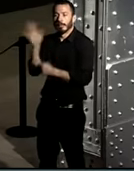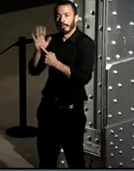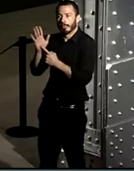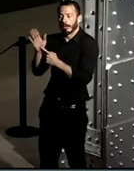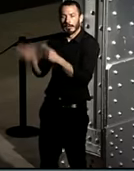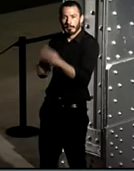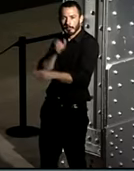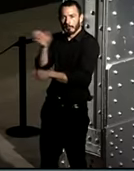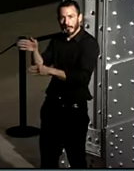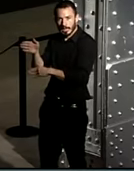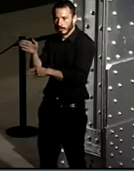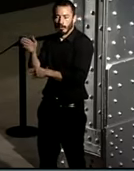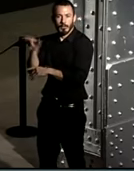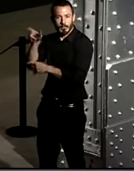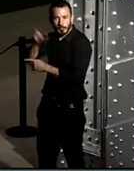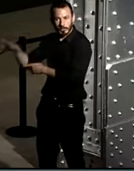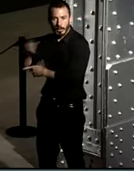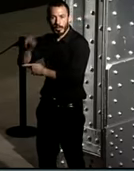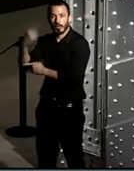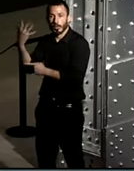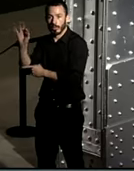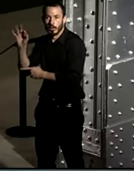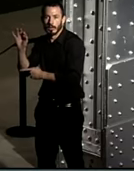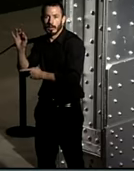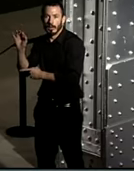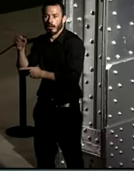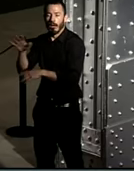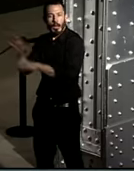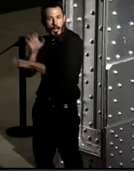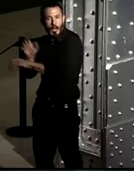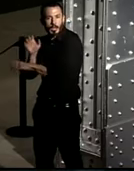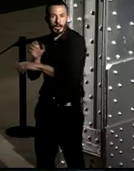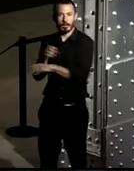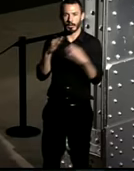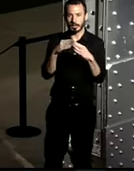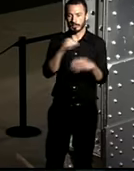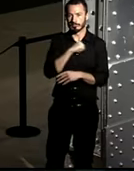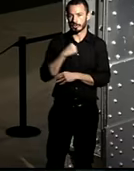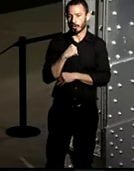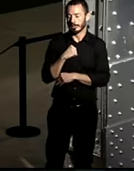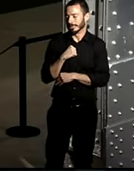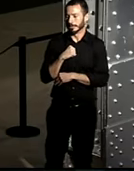cine con 150 personas riéndose que tú solo en tu casa. No tiene nada que ver.